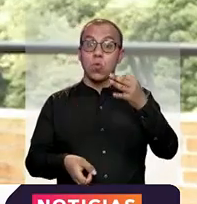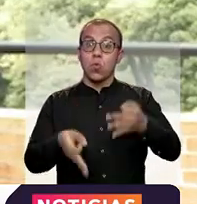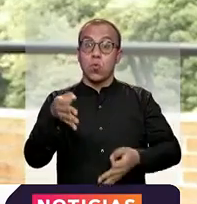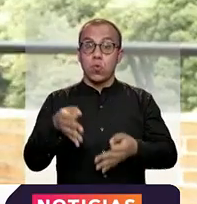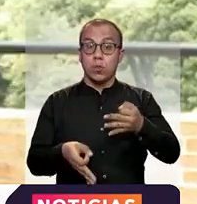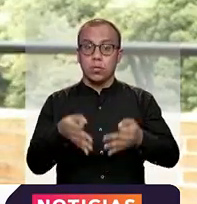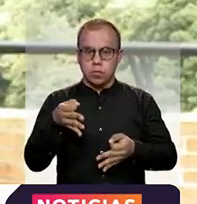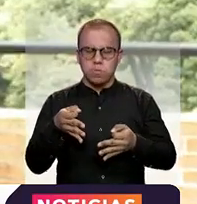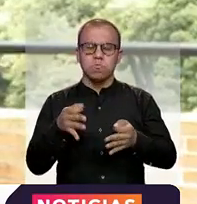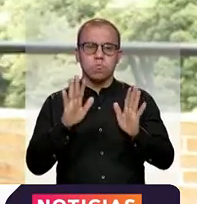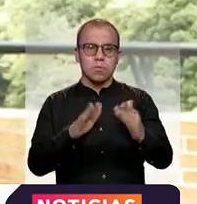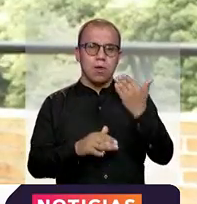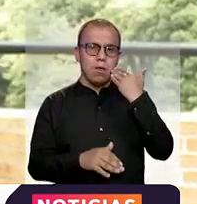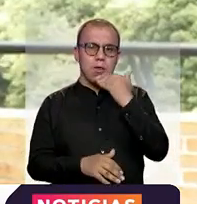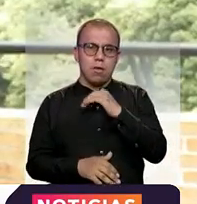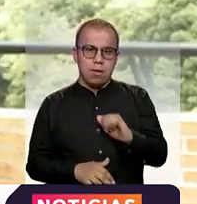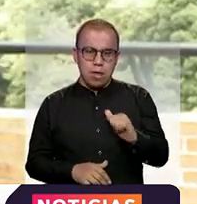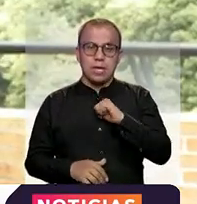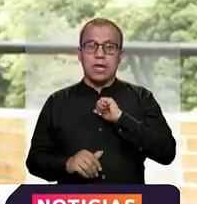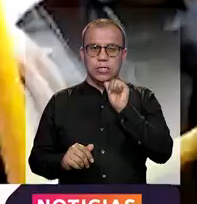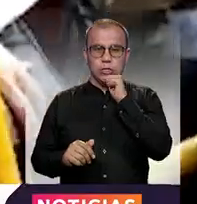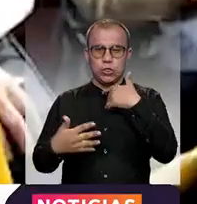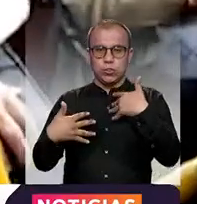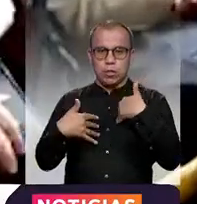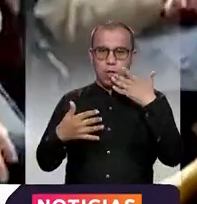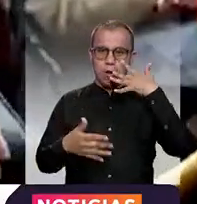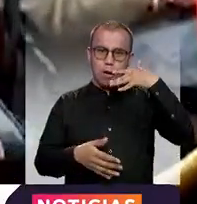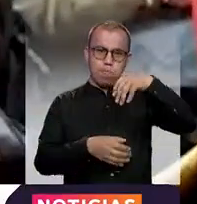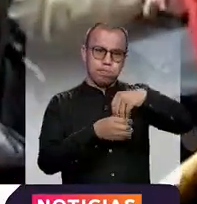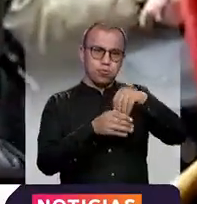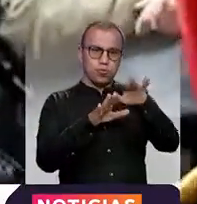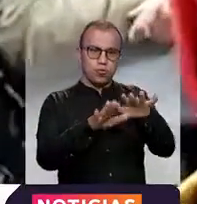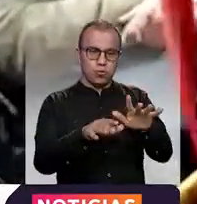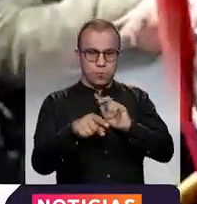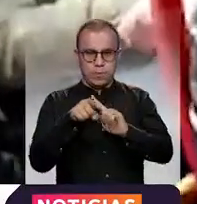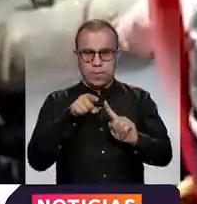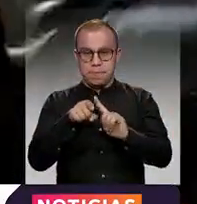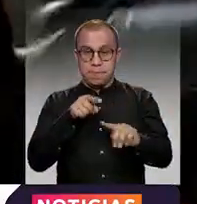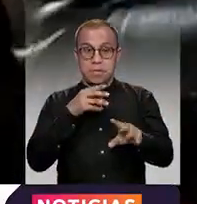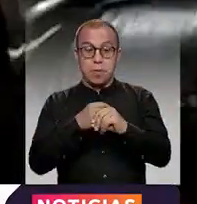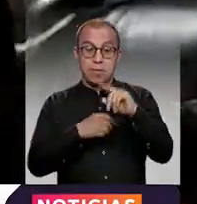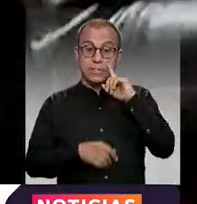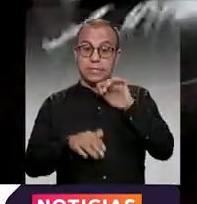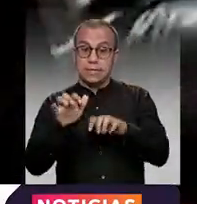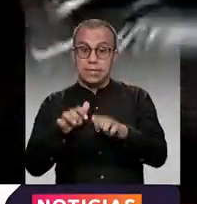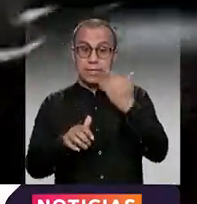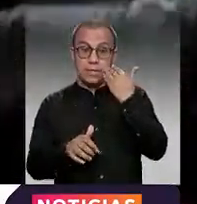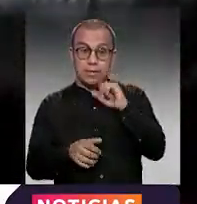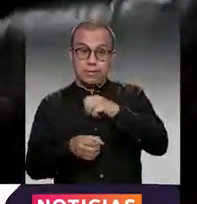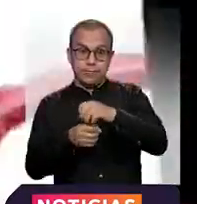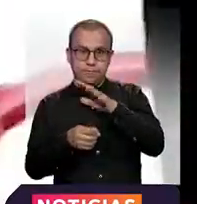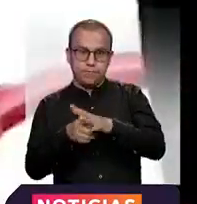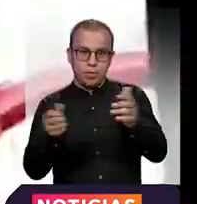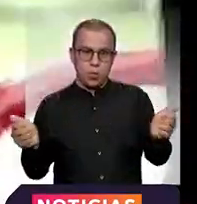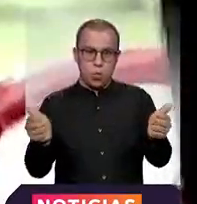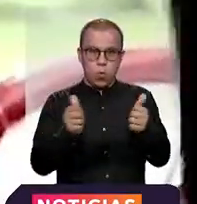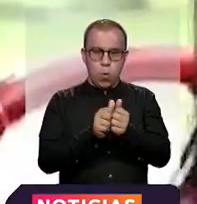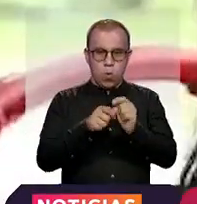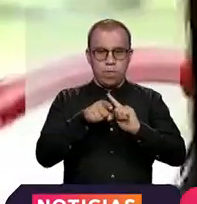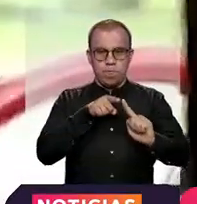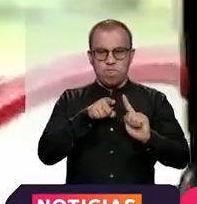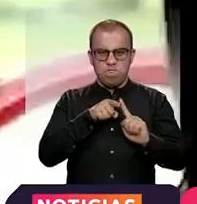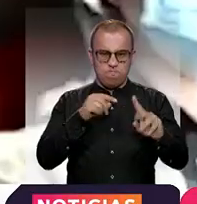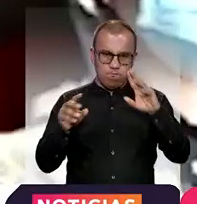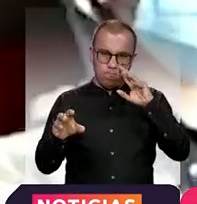jurídica para aquellas mujeres que son víctimas de acoso dentro del sistema. La Secretaría Distrital de la Mujer y Transmilenio realizan